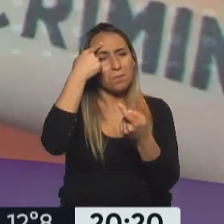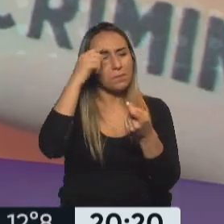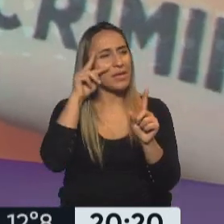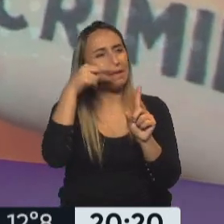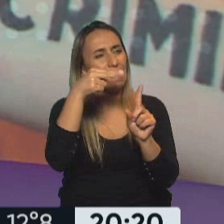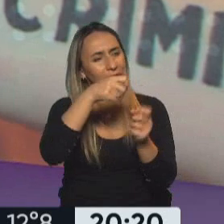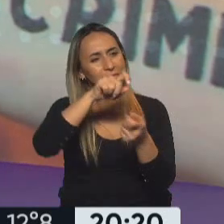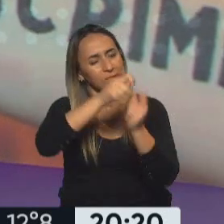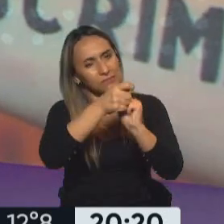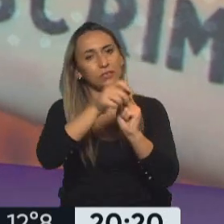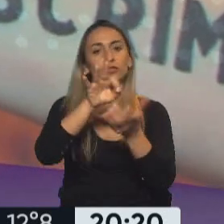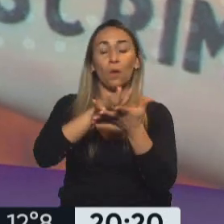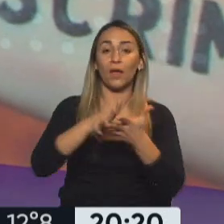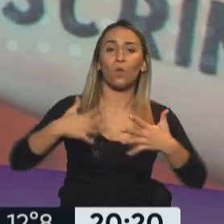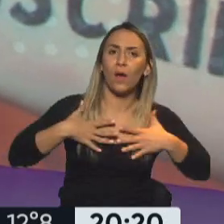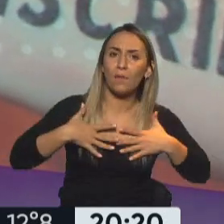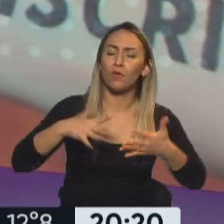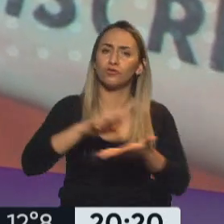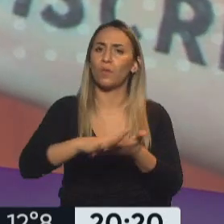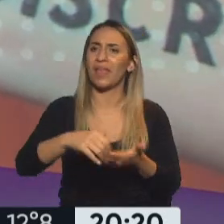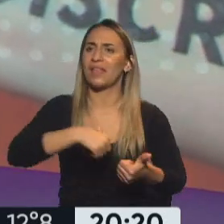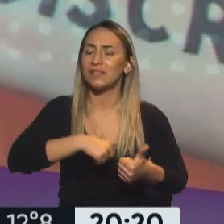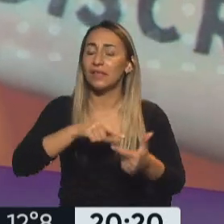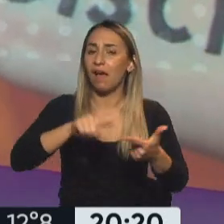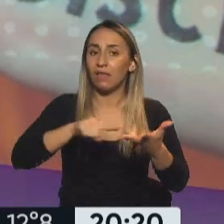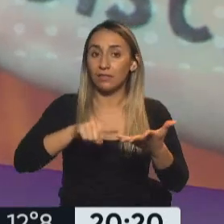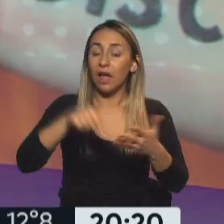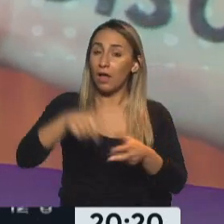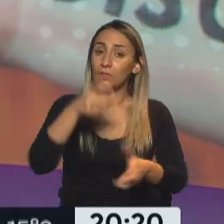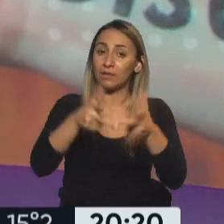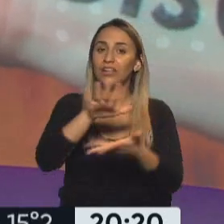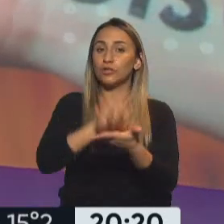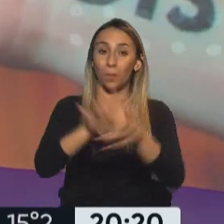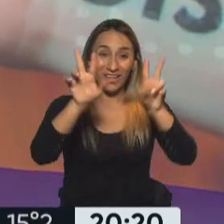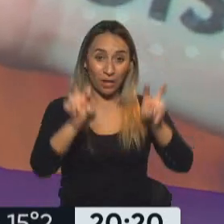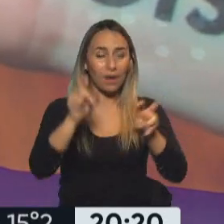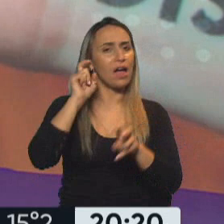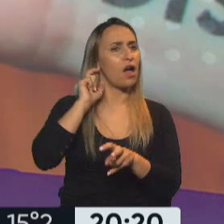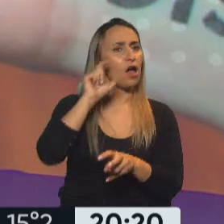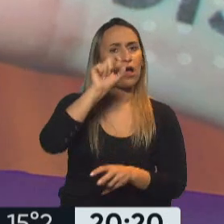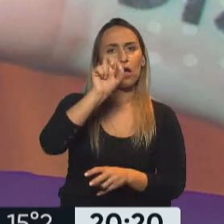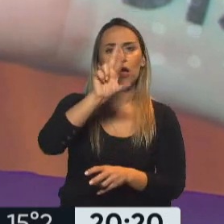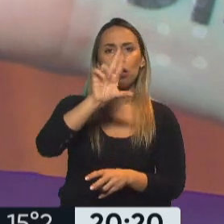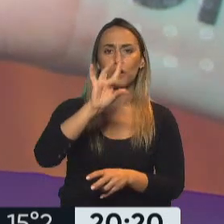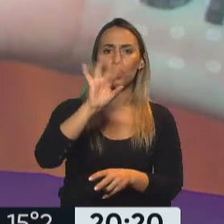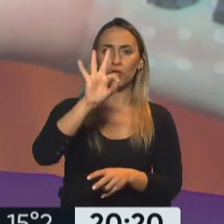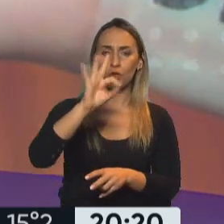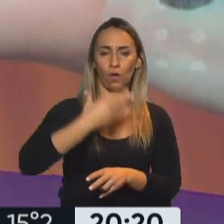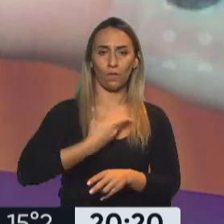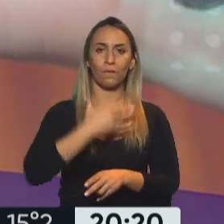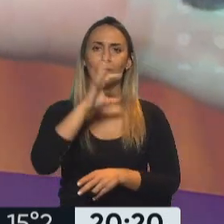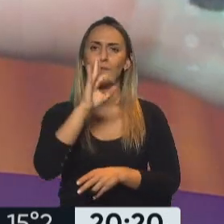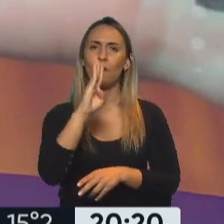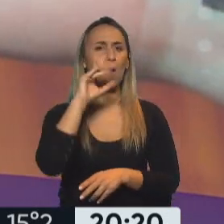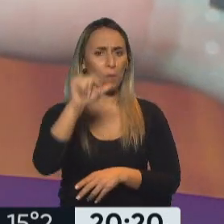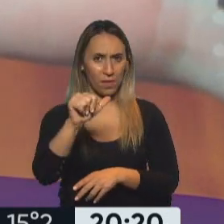de identidades. En este aspecto vamos a hablar de lo que es la gordofobia, porque ¿somos gordofóbicos en la República Argentina?